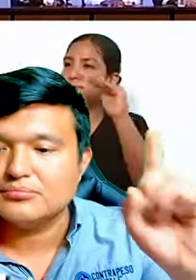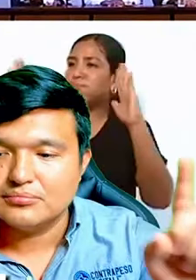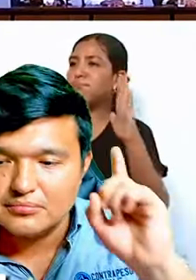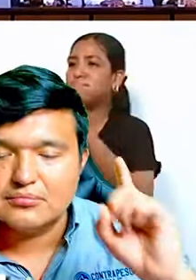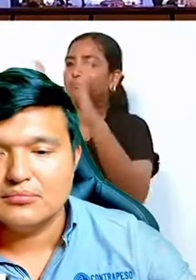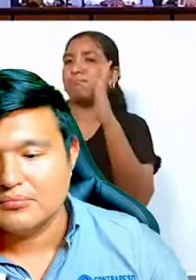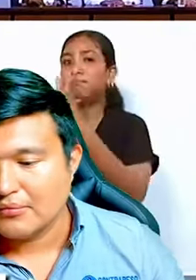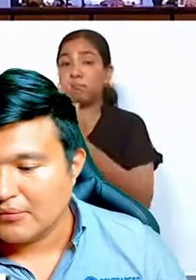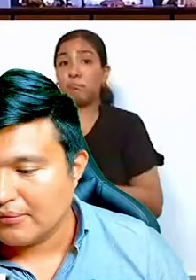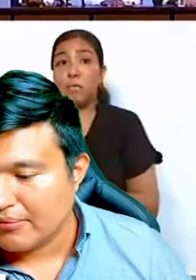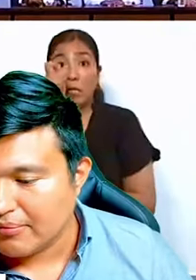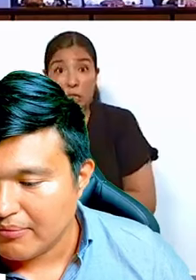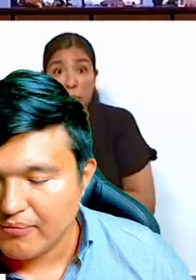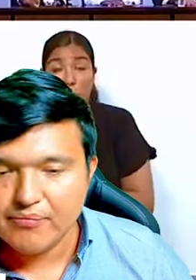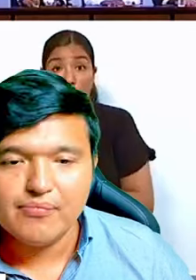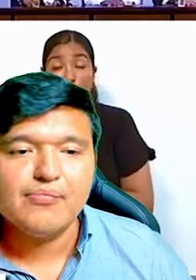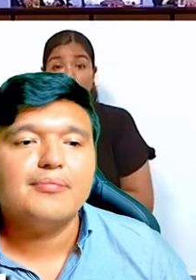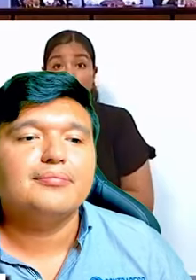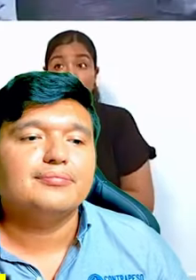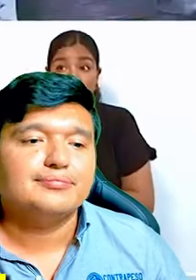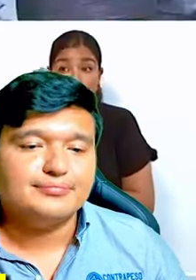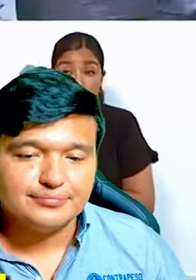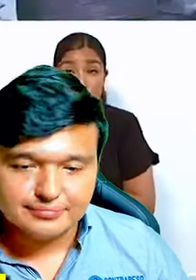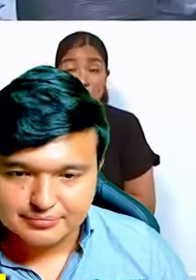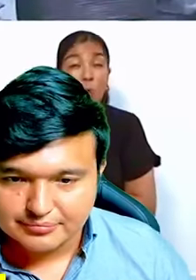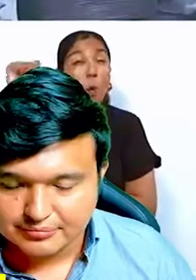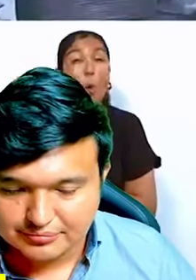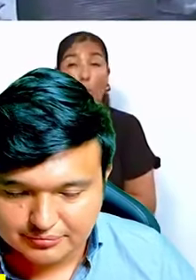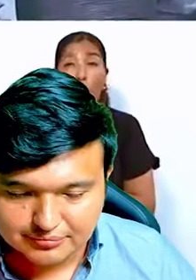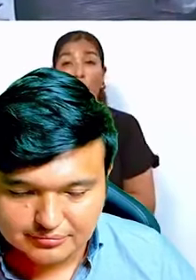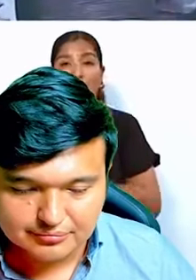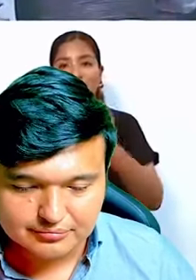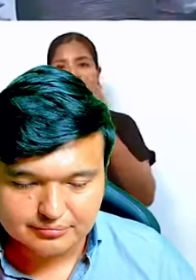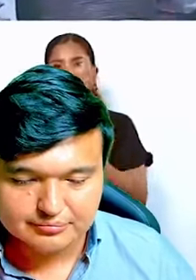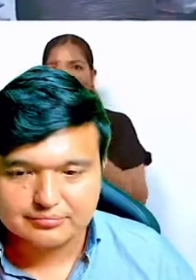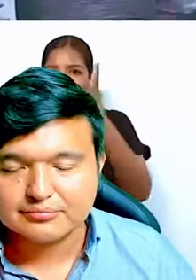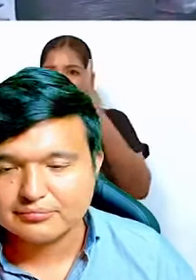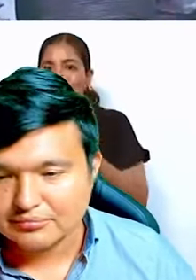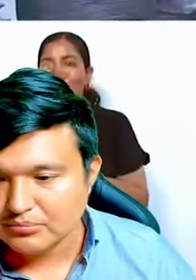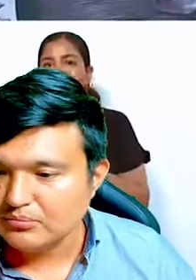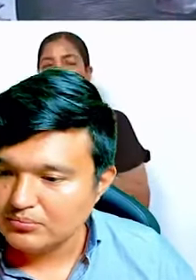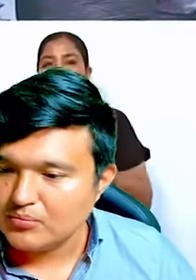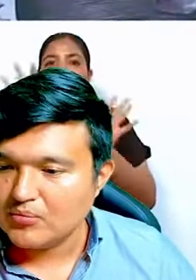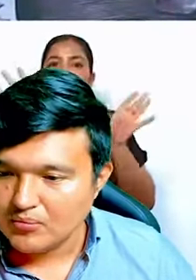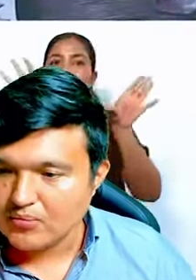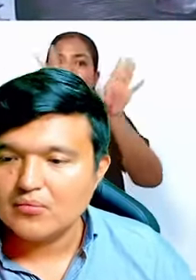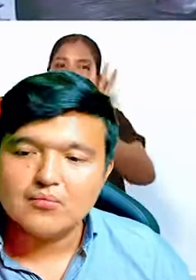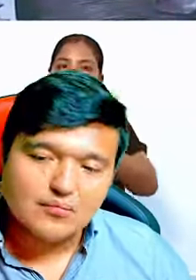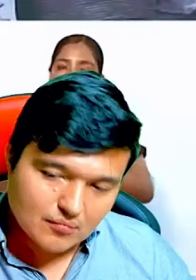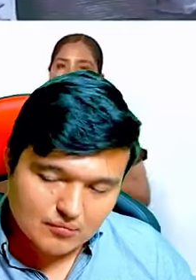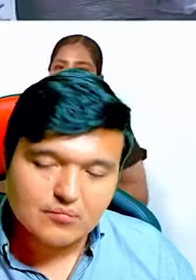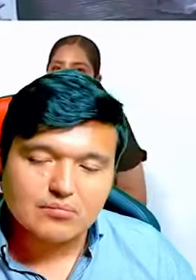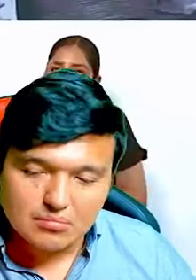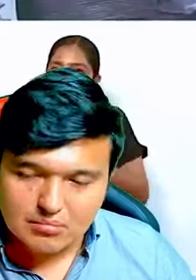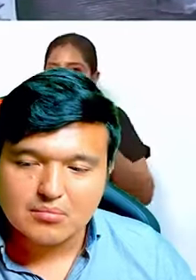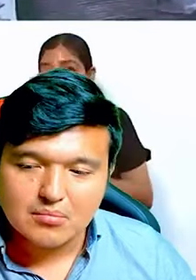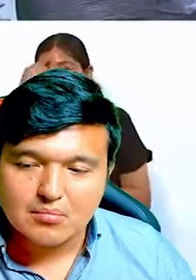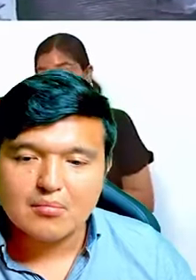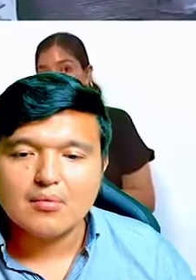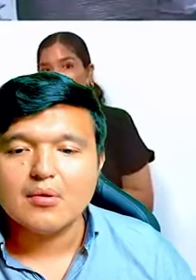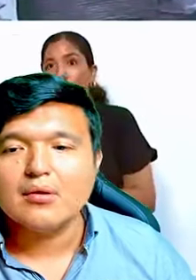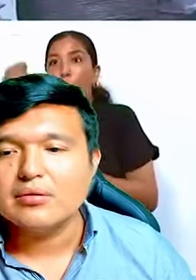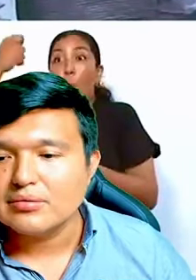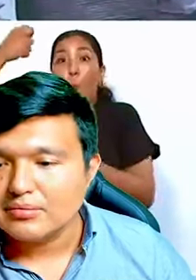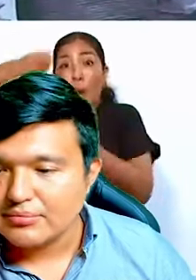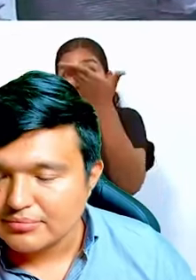haya reformado la Constitución para que sean electos los jueces,